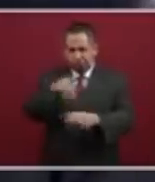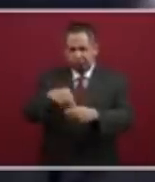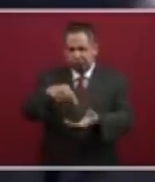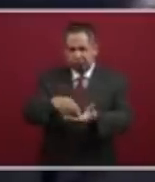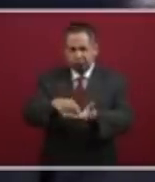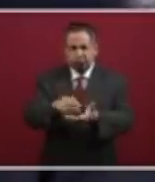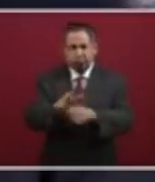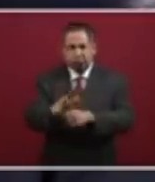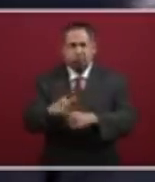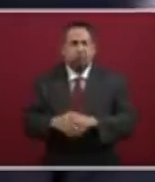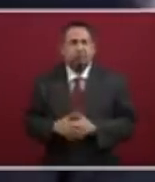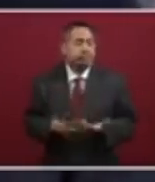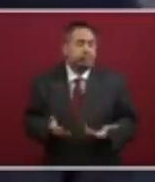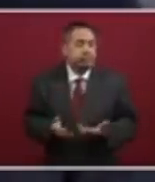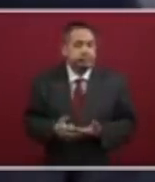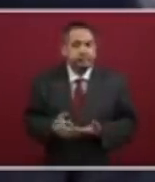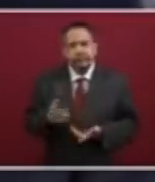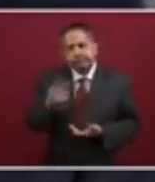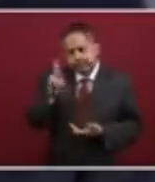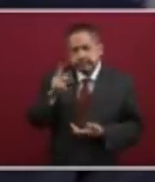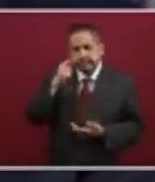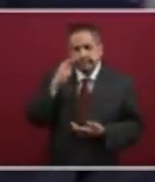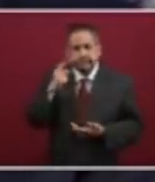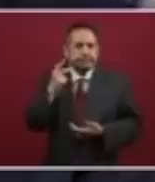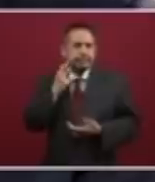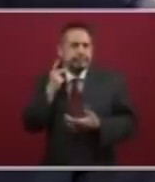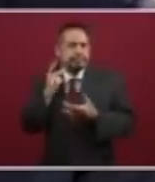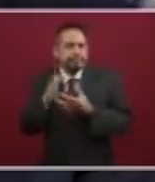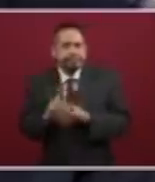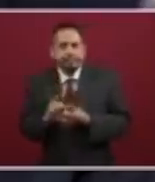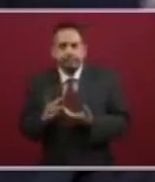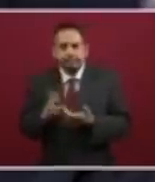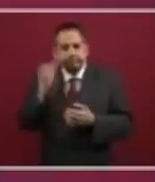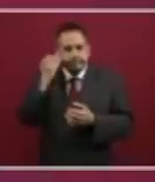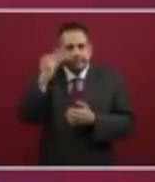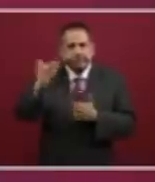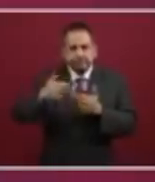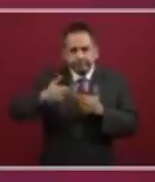que la política es tiempo,